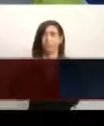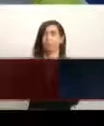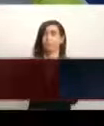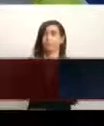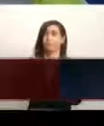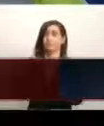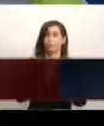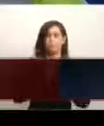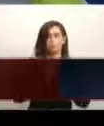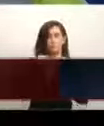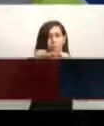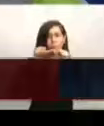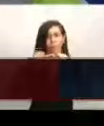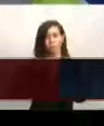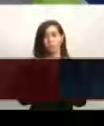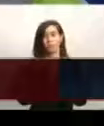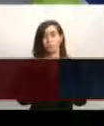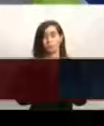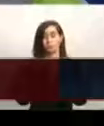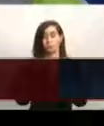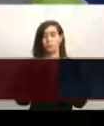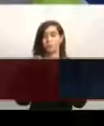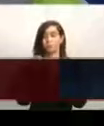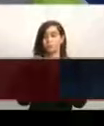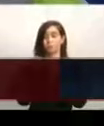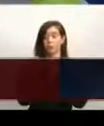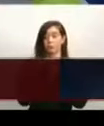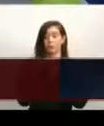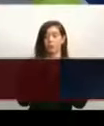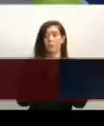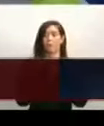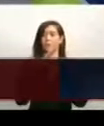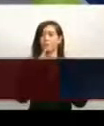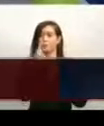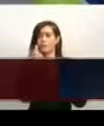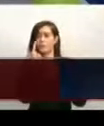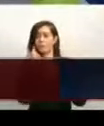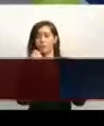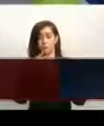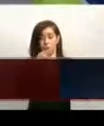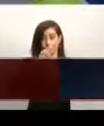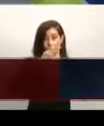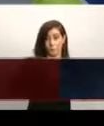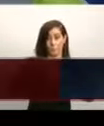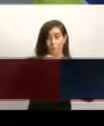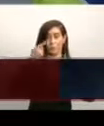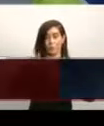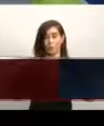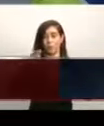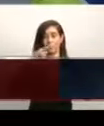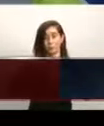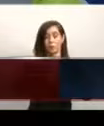a realizar a tiempo las notificaciones obligatorias de